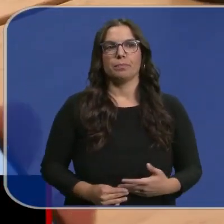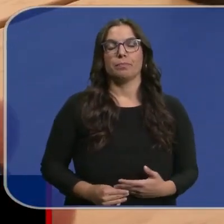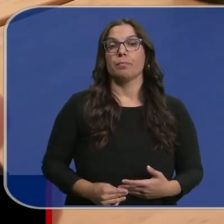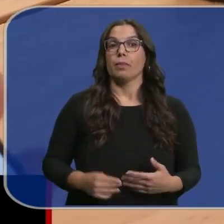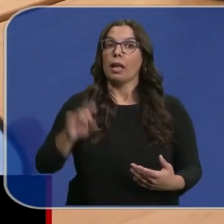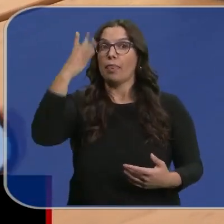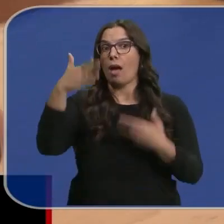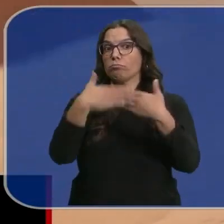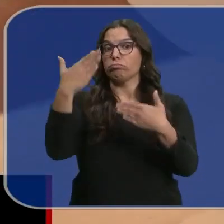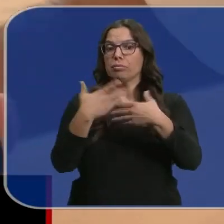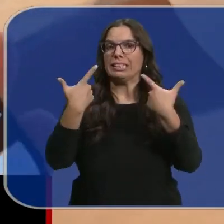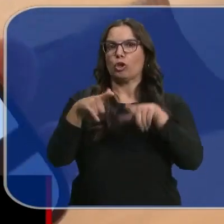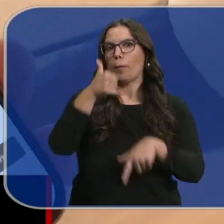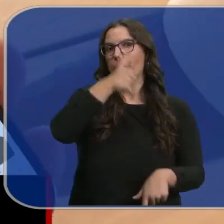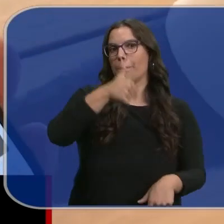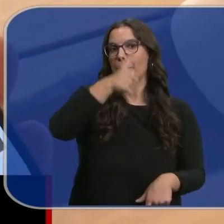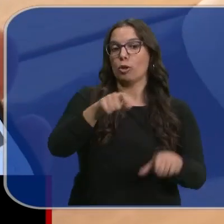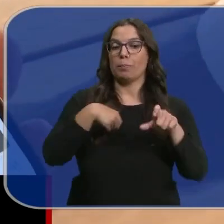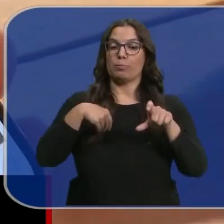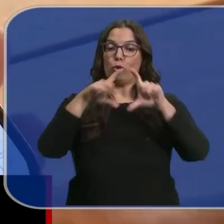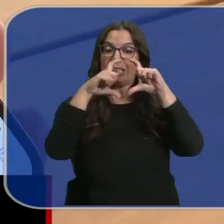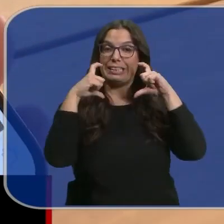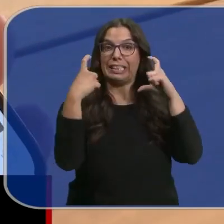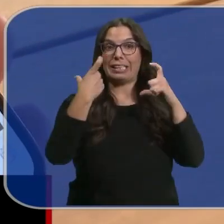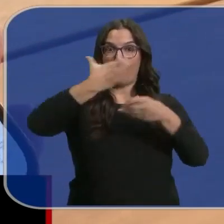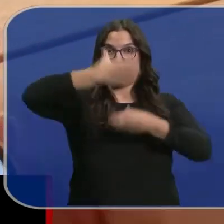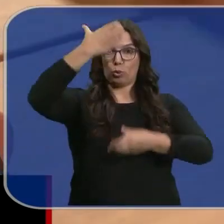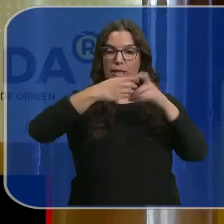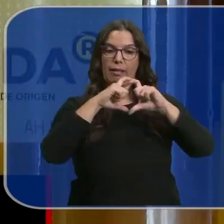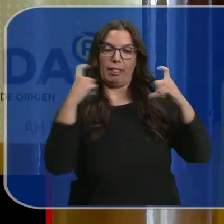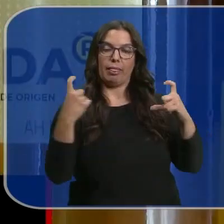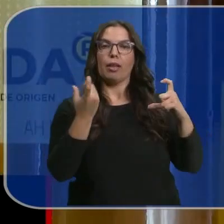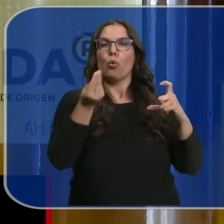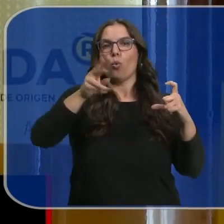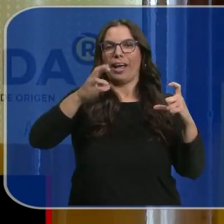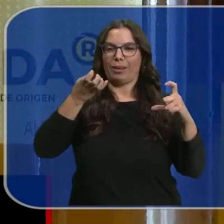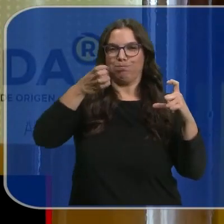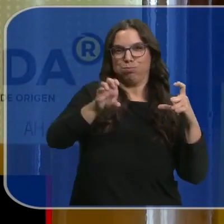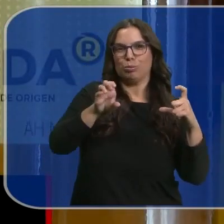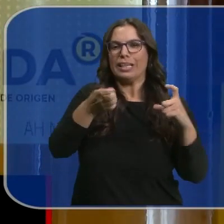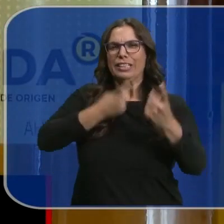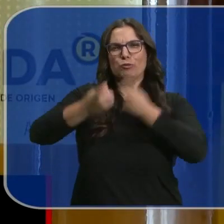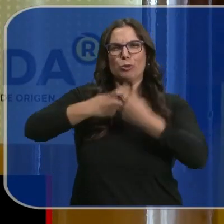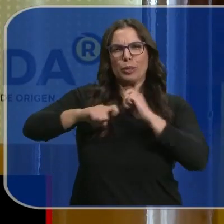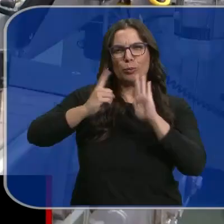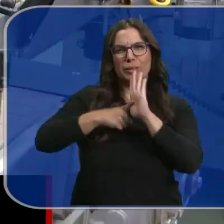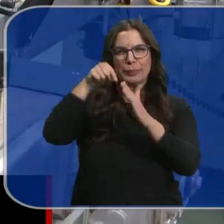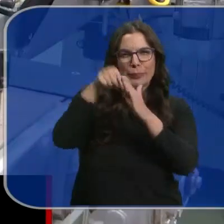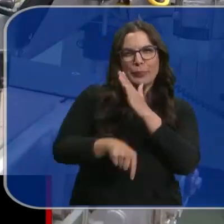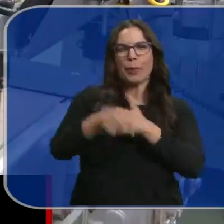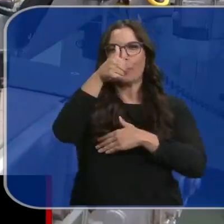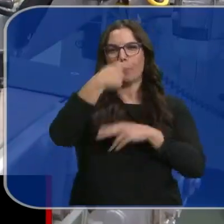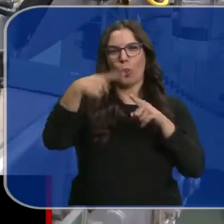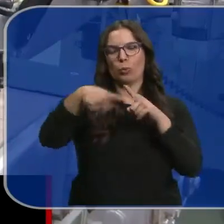Moderna iniciativa del sector del vino. Las etiquetas de las botellas van a incorporar estos códigos QR con toda la información del producto.